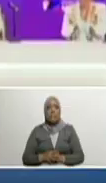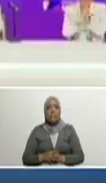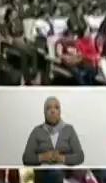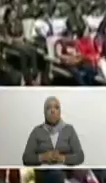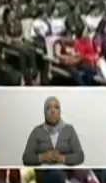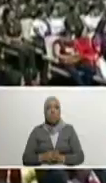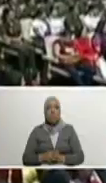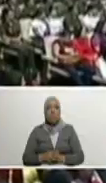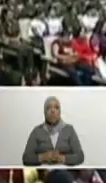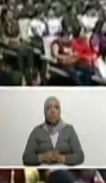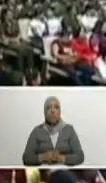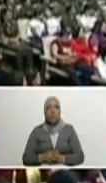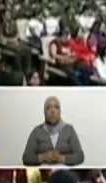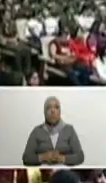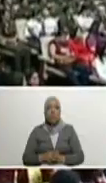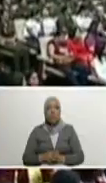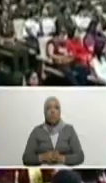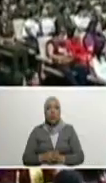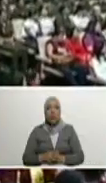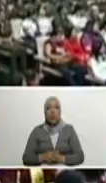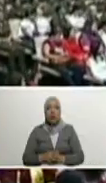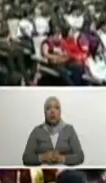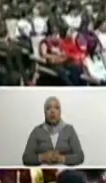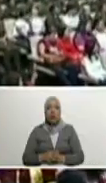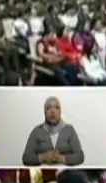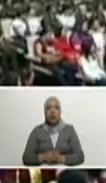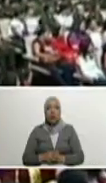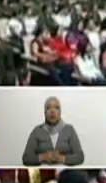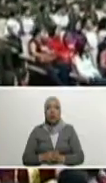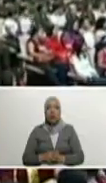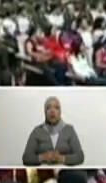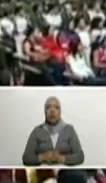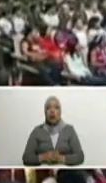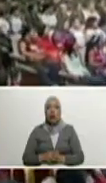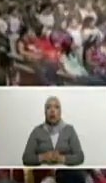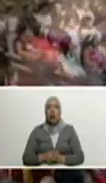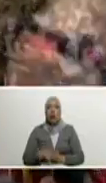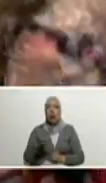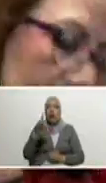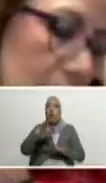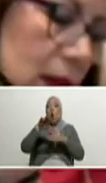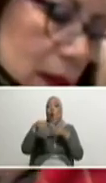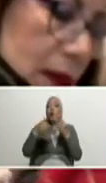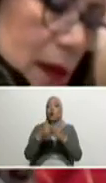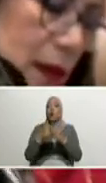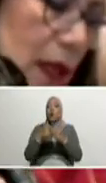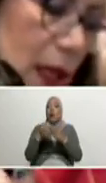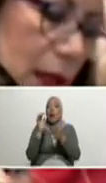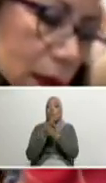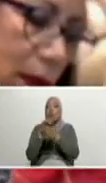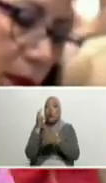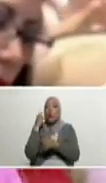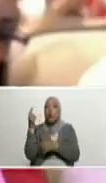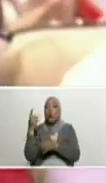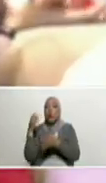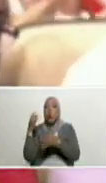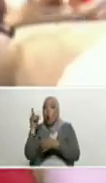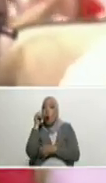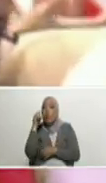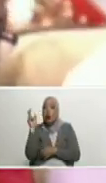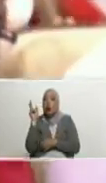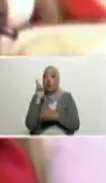Adelante, ministra de Salud. Buenas tardes para todas, para los caballeros que nos acompañan en el día de